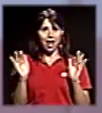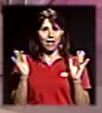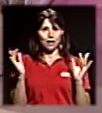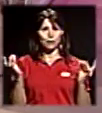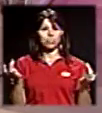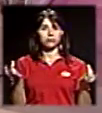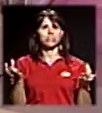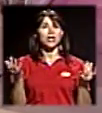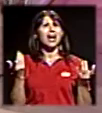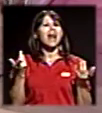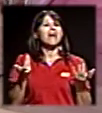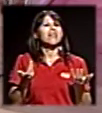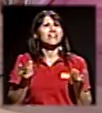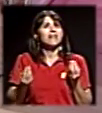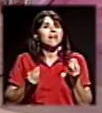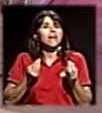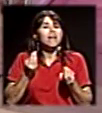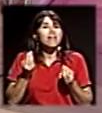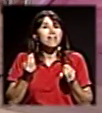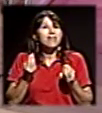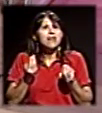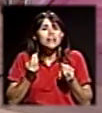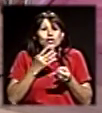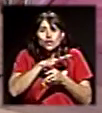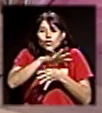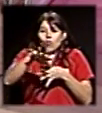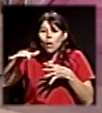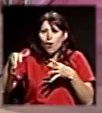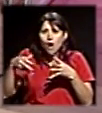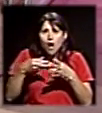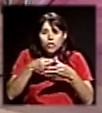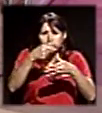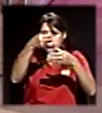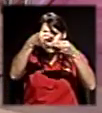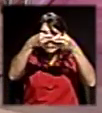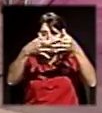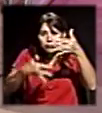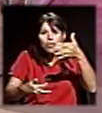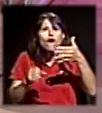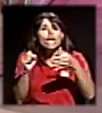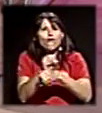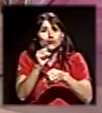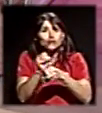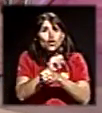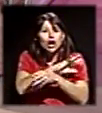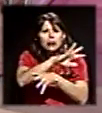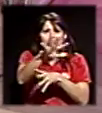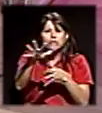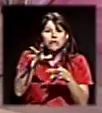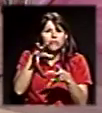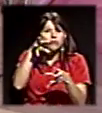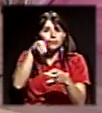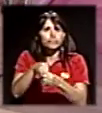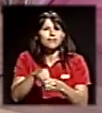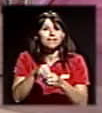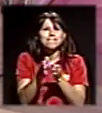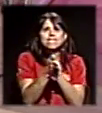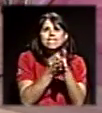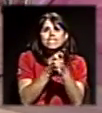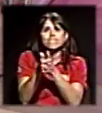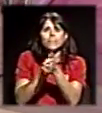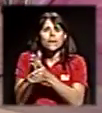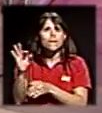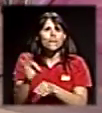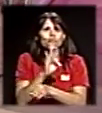caminos todo lo que sí funciona lo usamos porque en ad cuando se trata de adicciones lo que